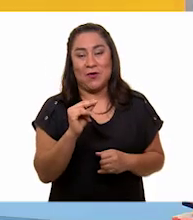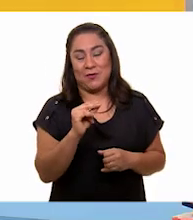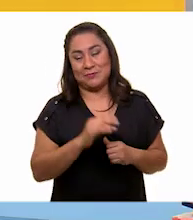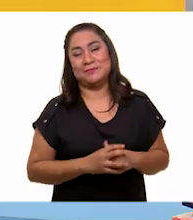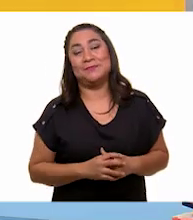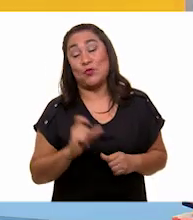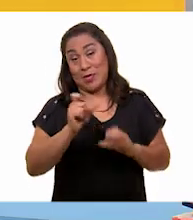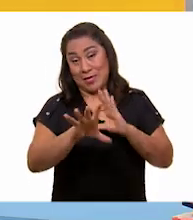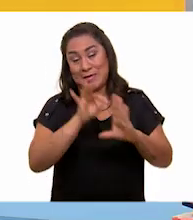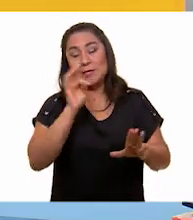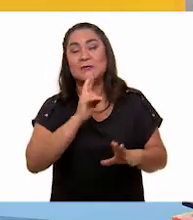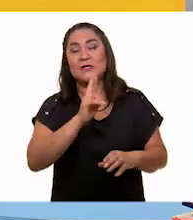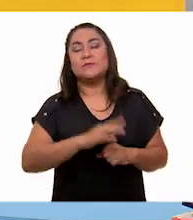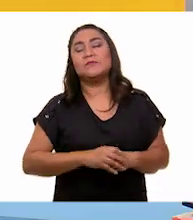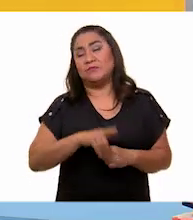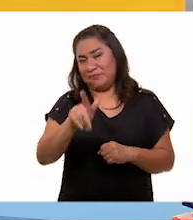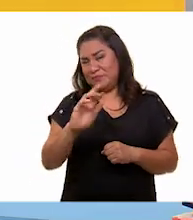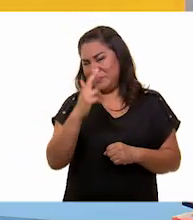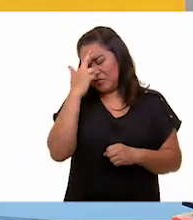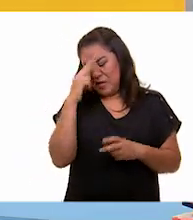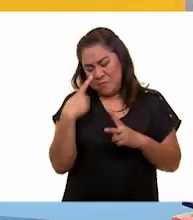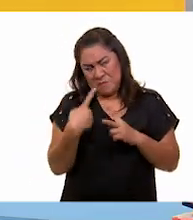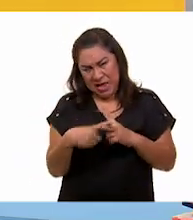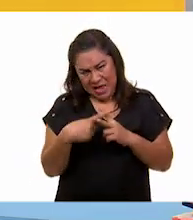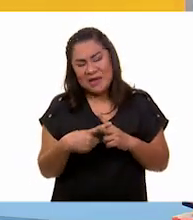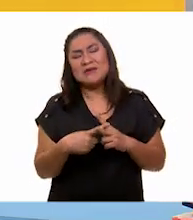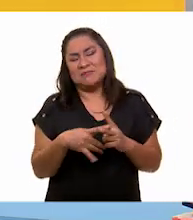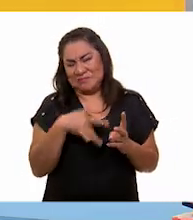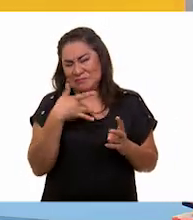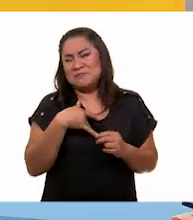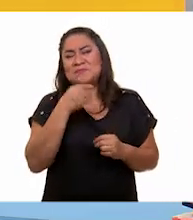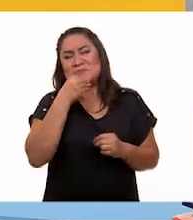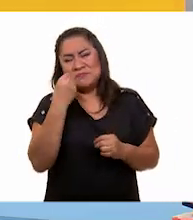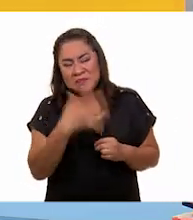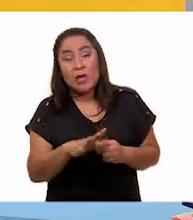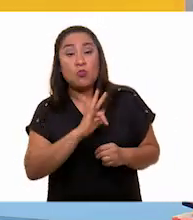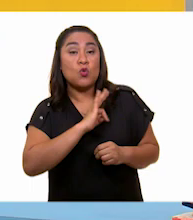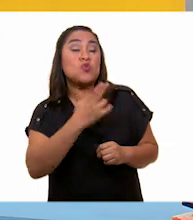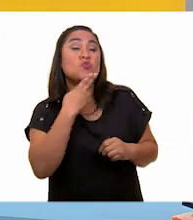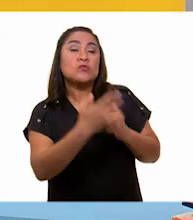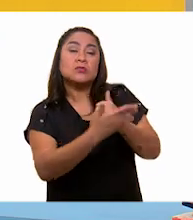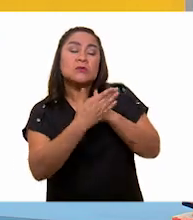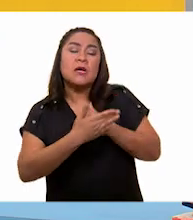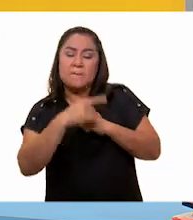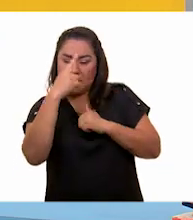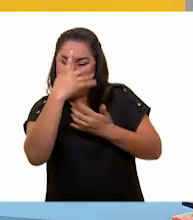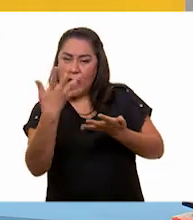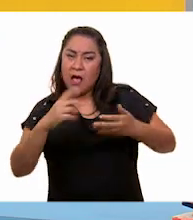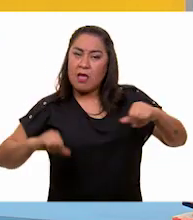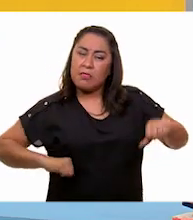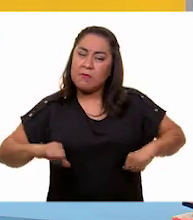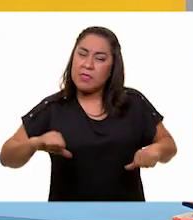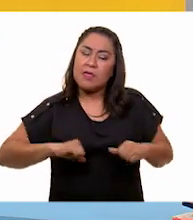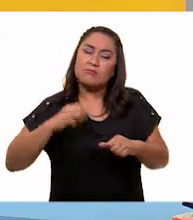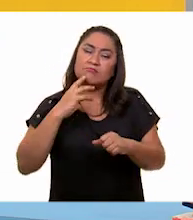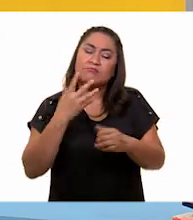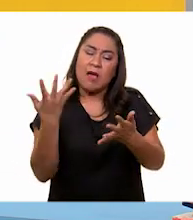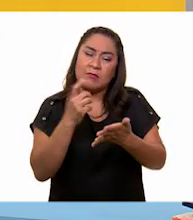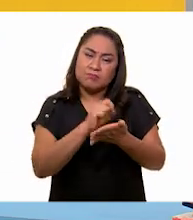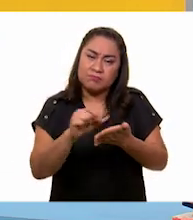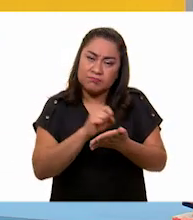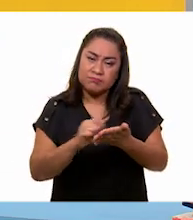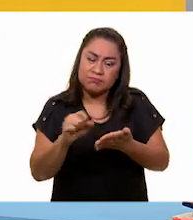resultado. Recuerden que las matemáticas son emocionantes y nos ayudan a resolver muchas de las actividades y también nos ayudan a